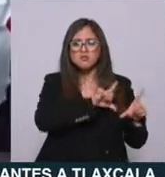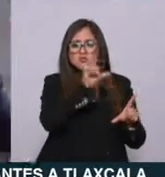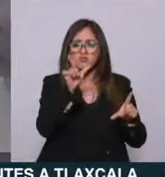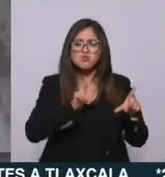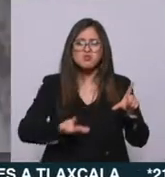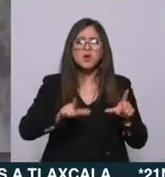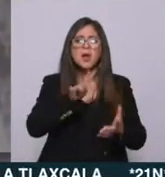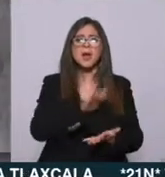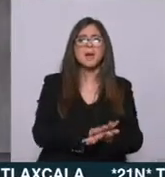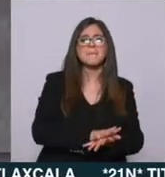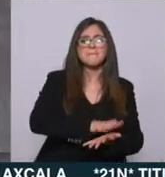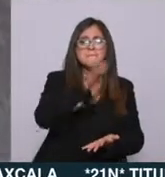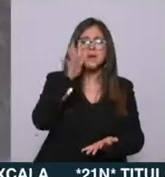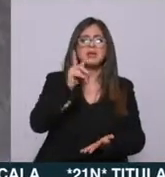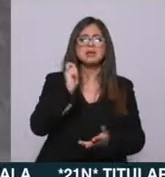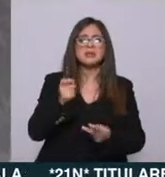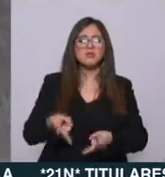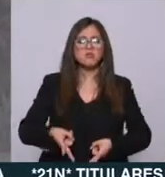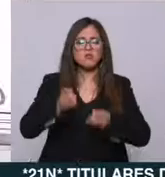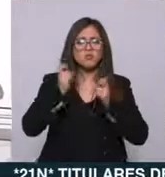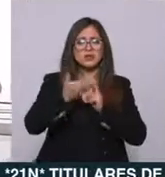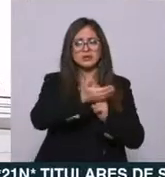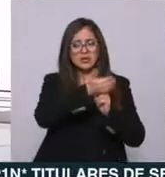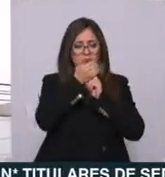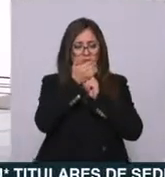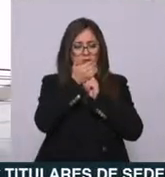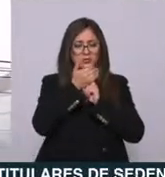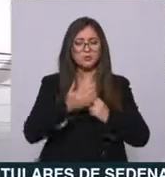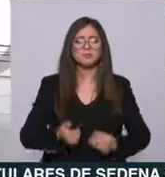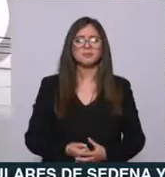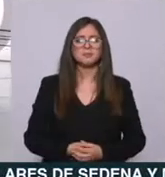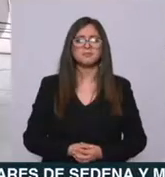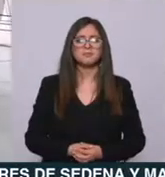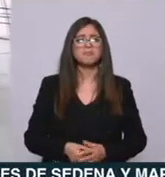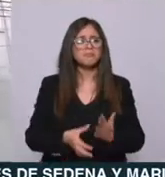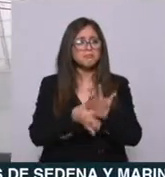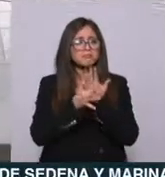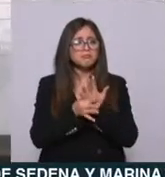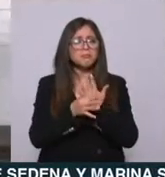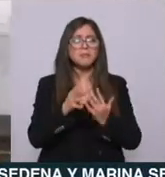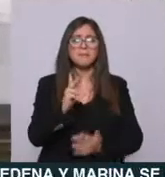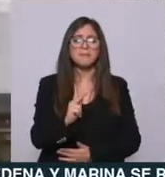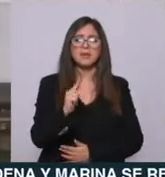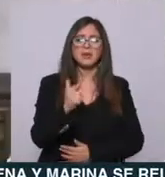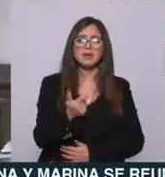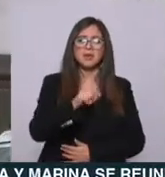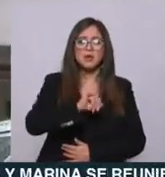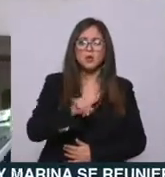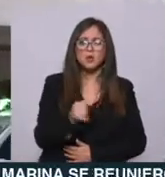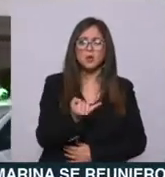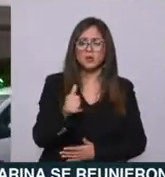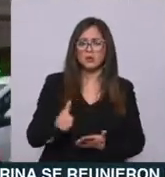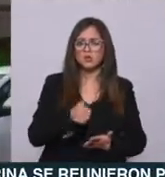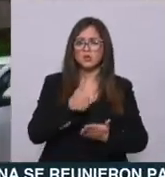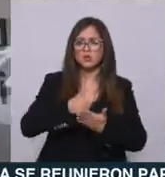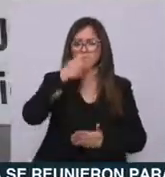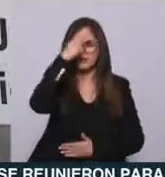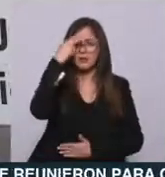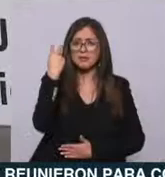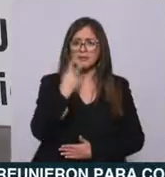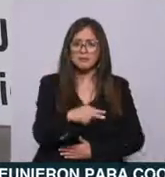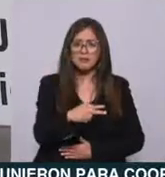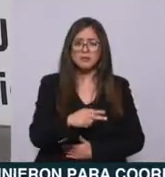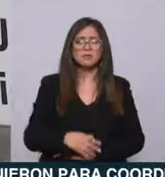mayores índices delictivos en secuestro. De acuerdo con datos de la Procuraduría General de Justicia de la Ciudad de